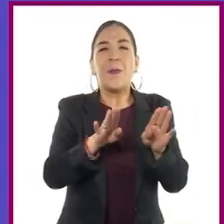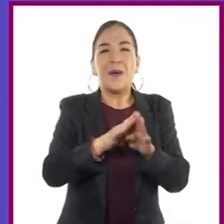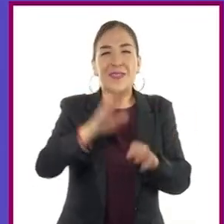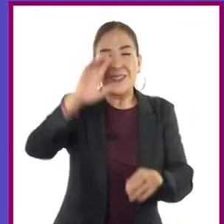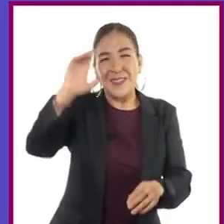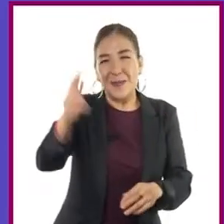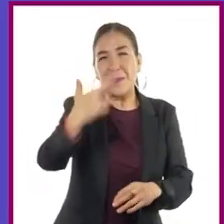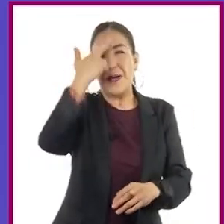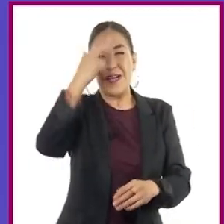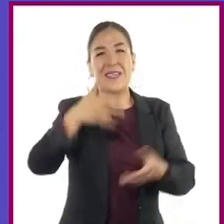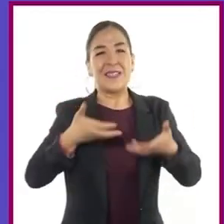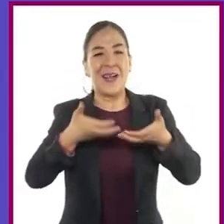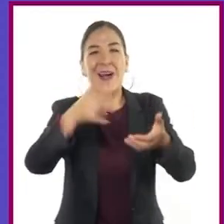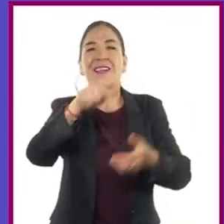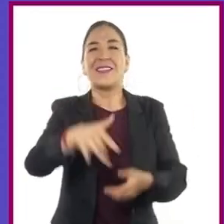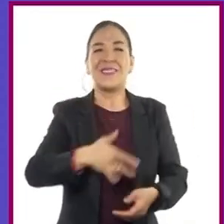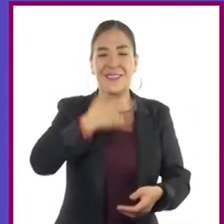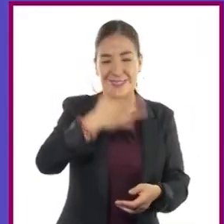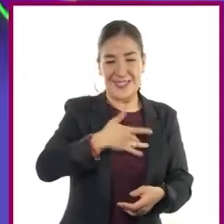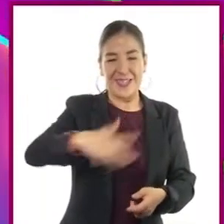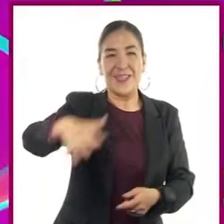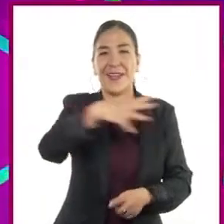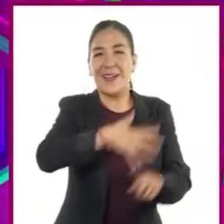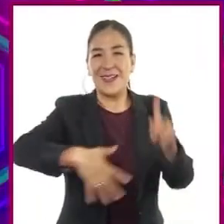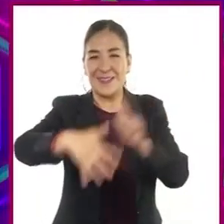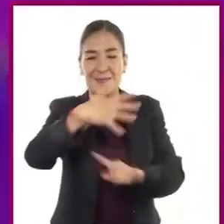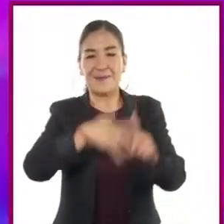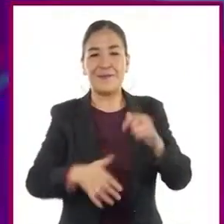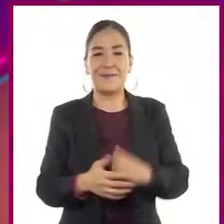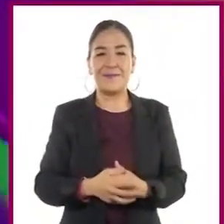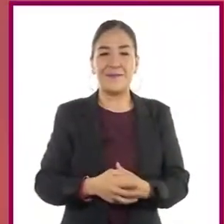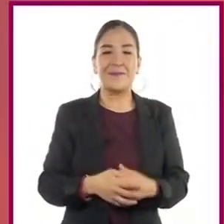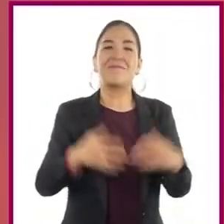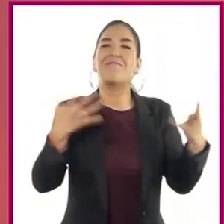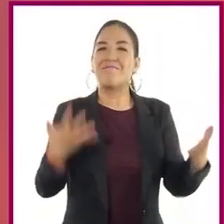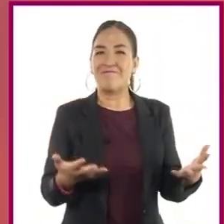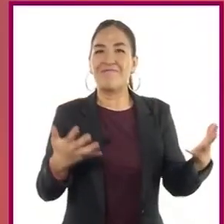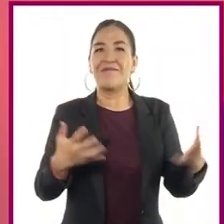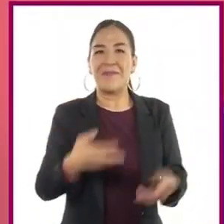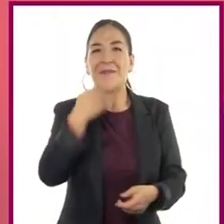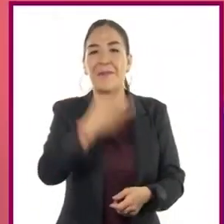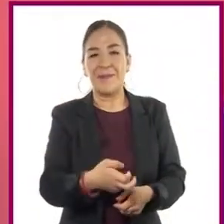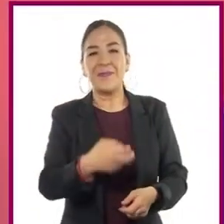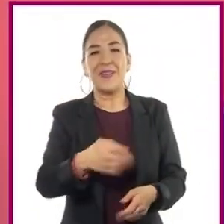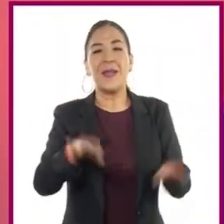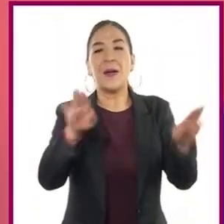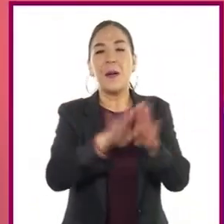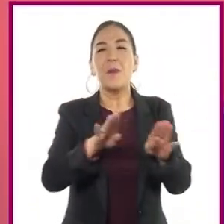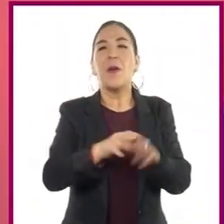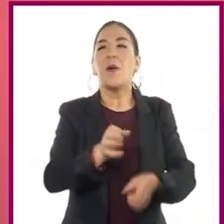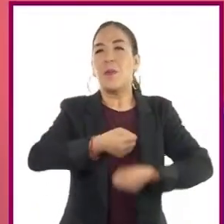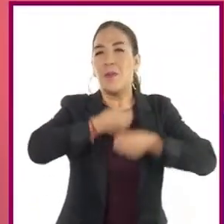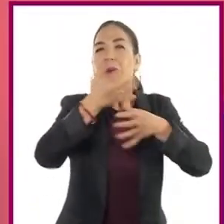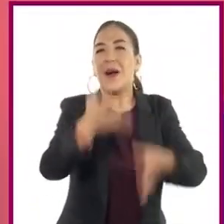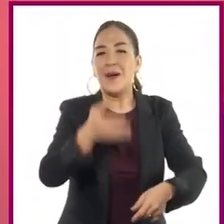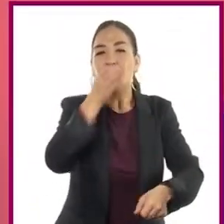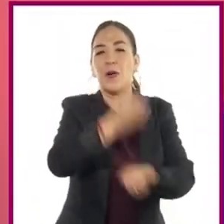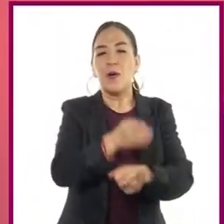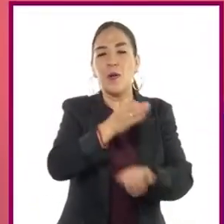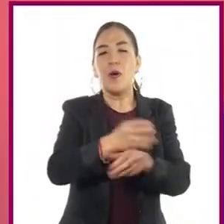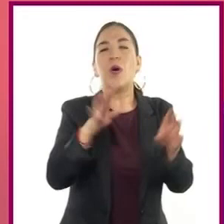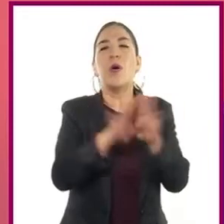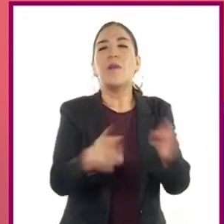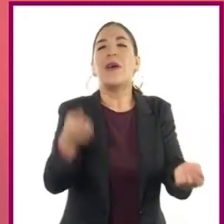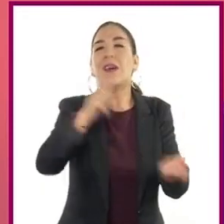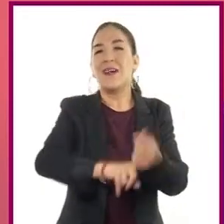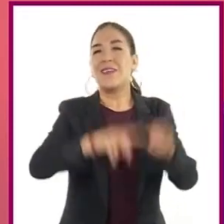y todo lo que se vivía y se sentía en ellas. Creí que ya no estábamos ante un poema que reflejara